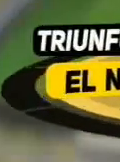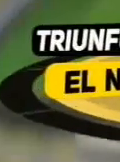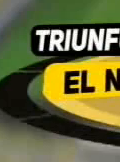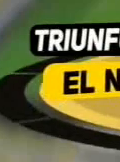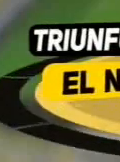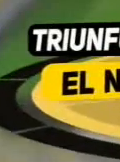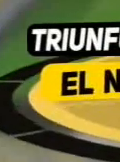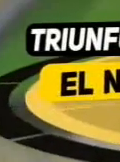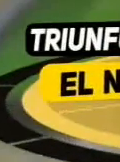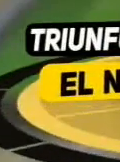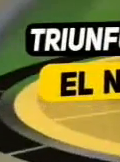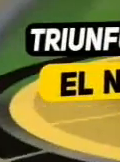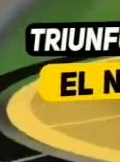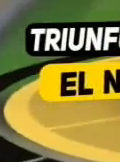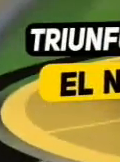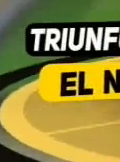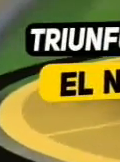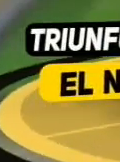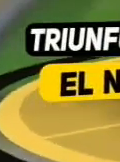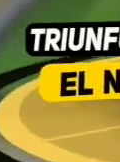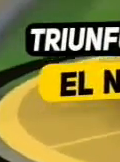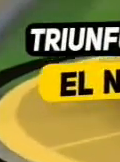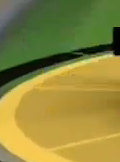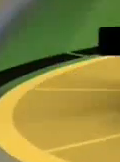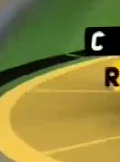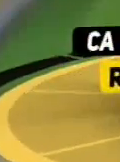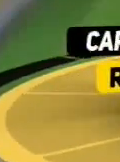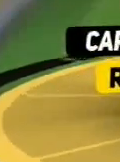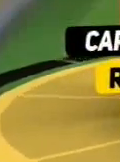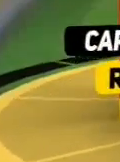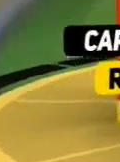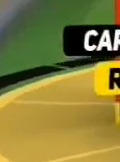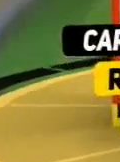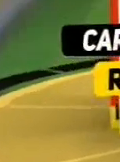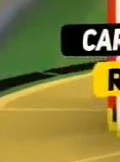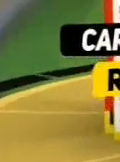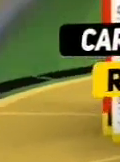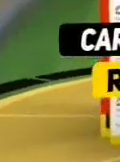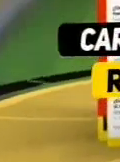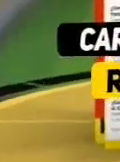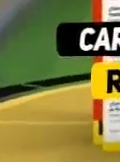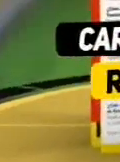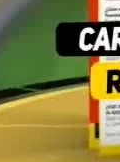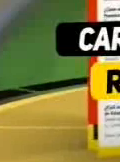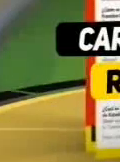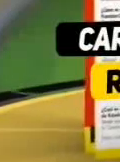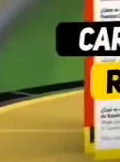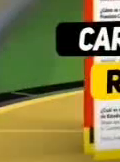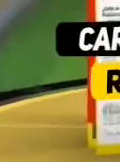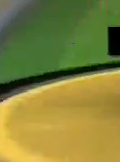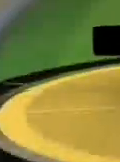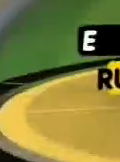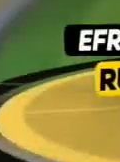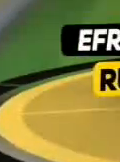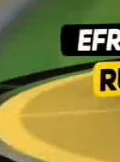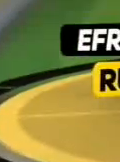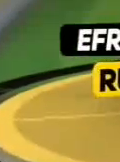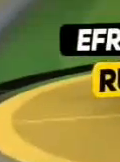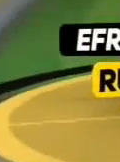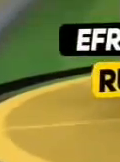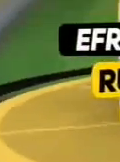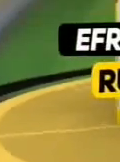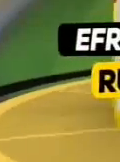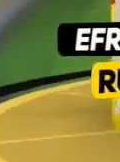en su casa. Con un contundente 3-1 vencimos a los militares. Carol Rugel Sono, el directivo que controla las modificaciones de nuestra casa. Efraín